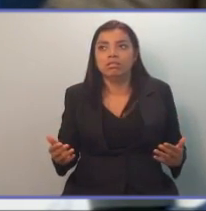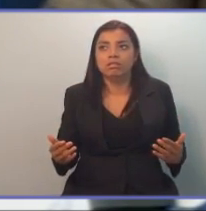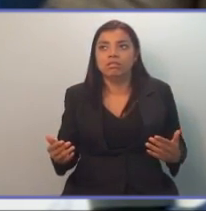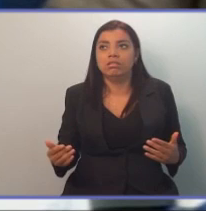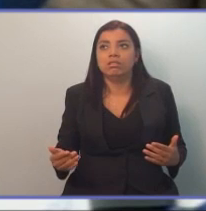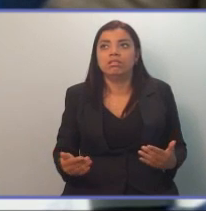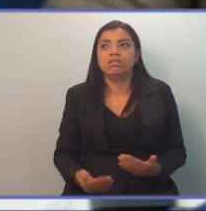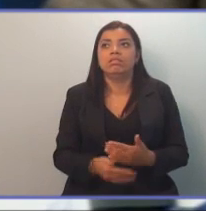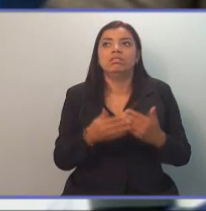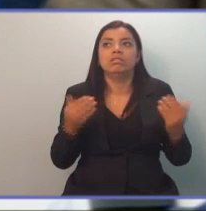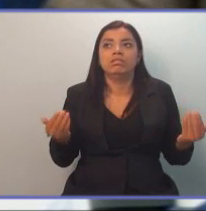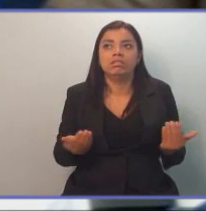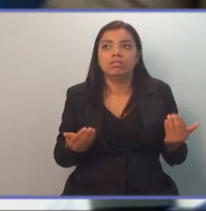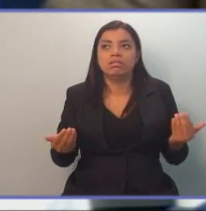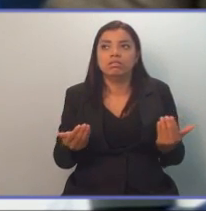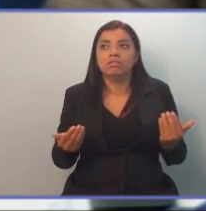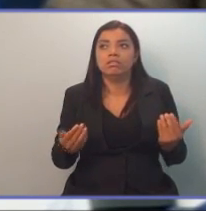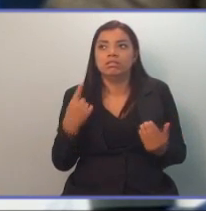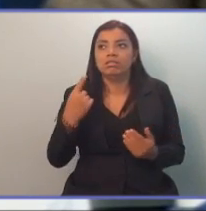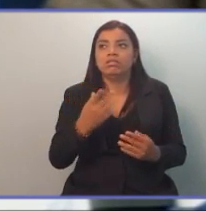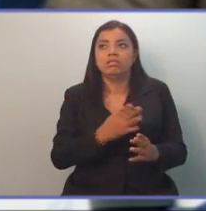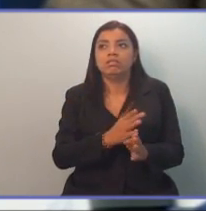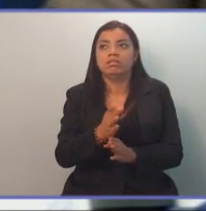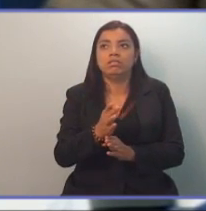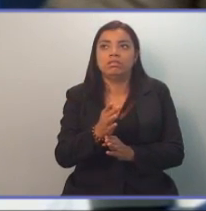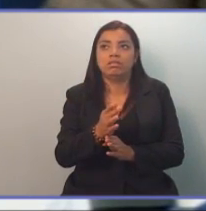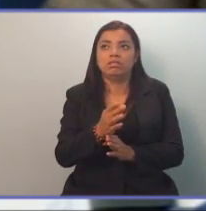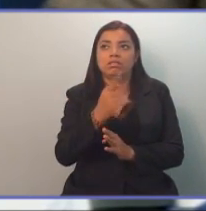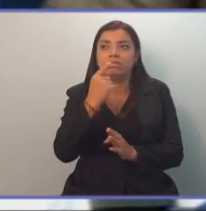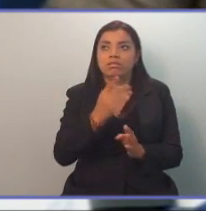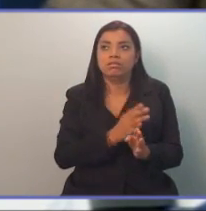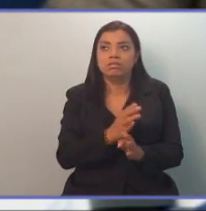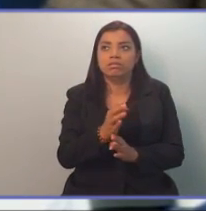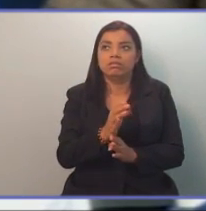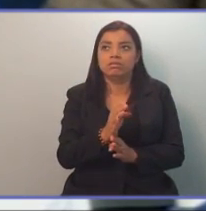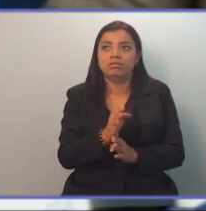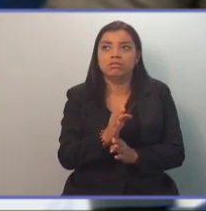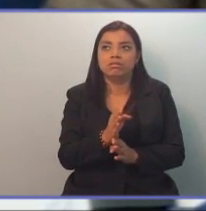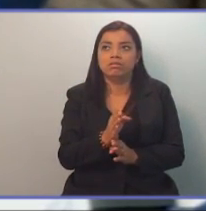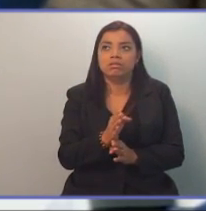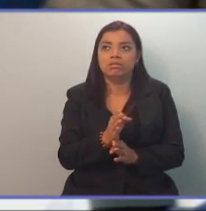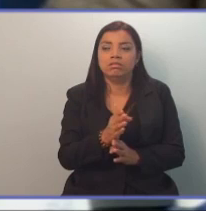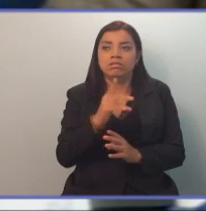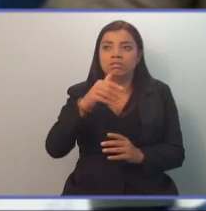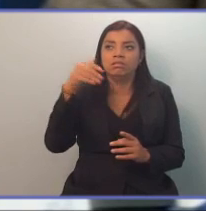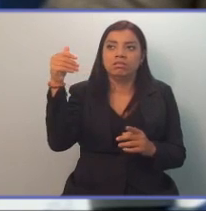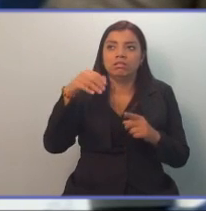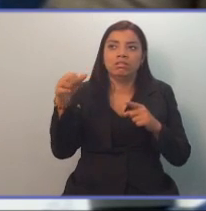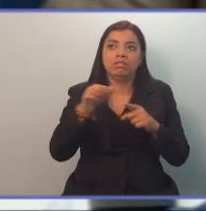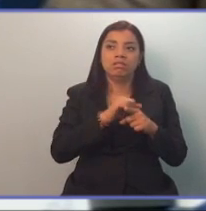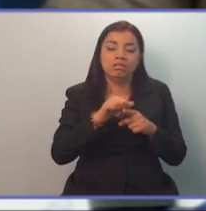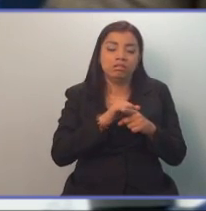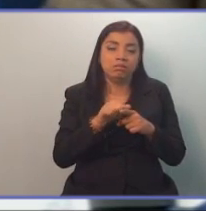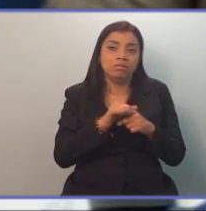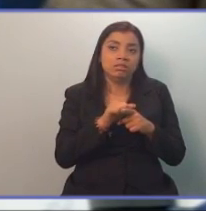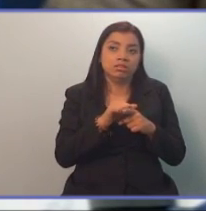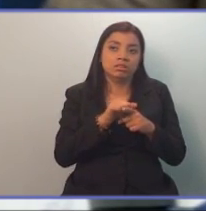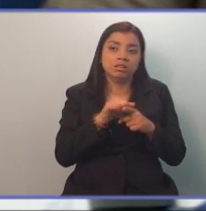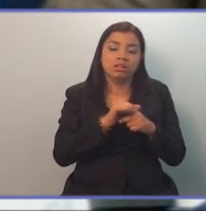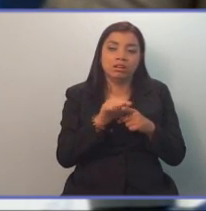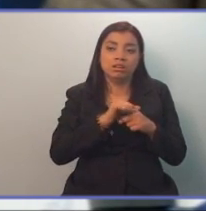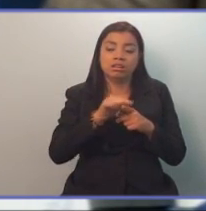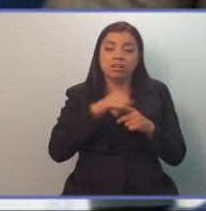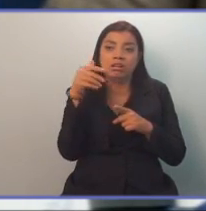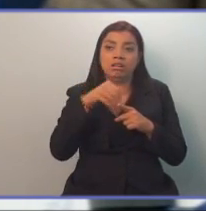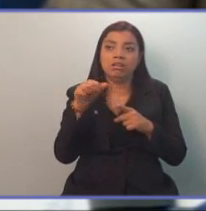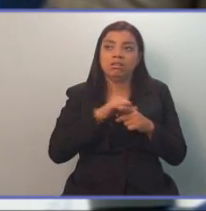pero ¿qué hacer con esos profesionales, valga la redundancia, que se capacitan y luego al terminar las